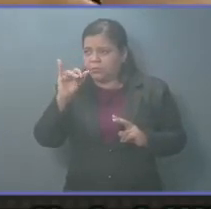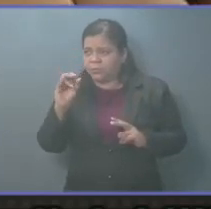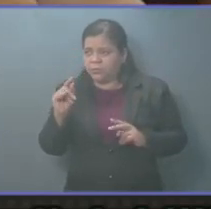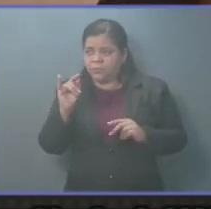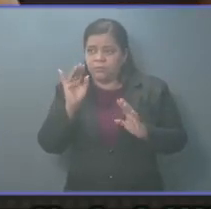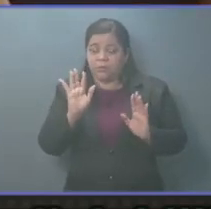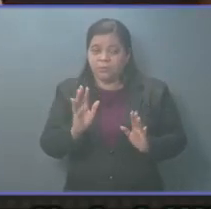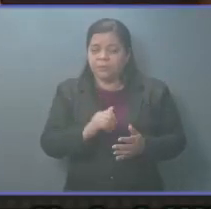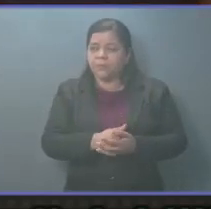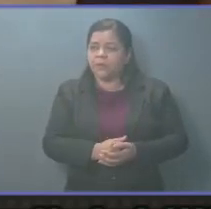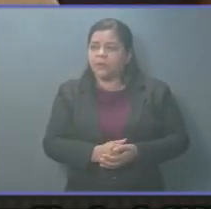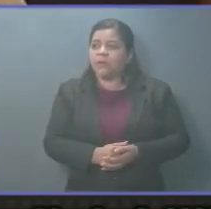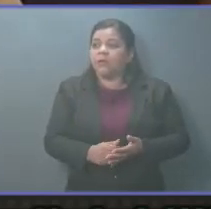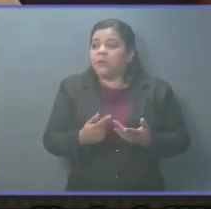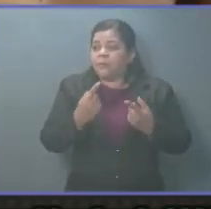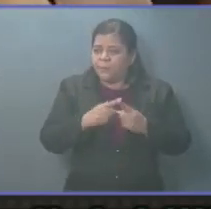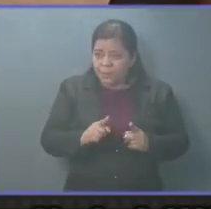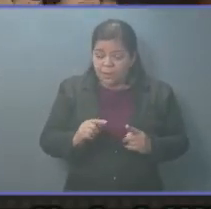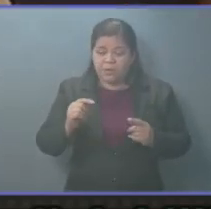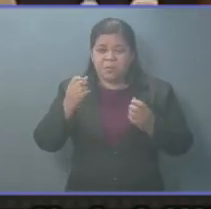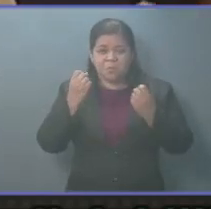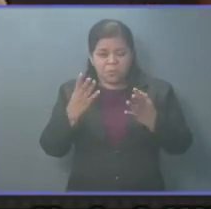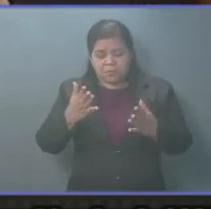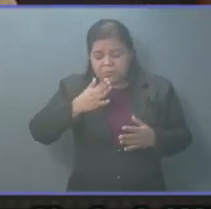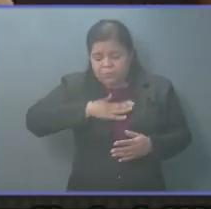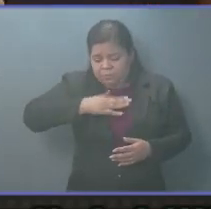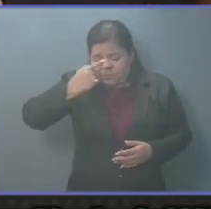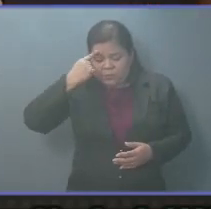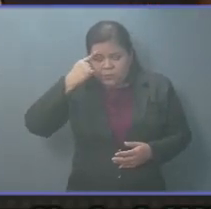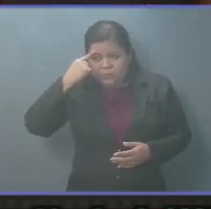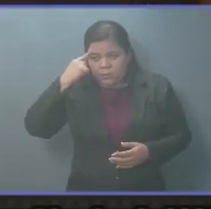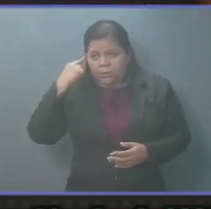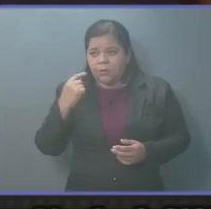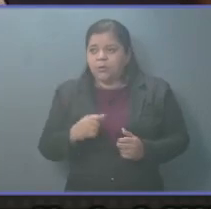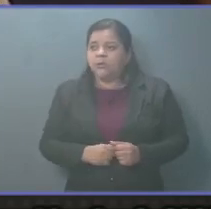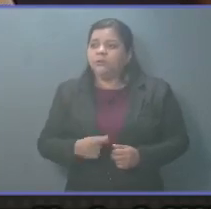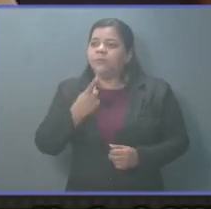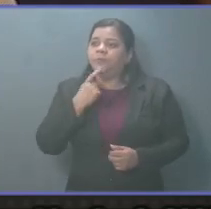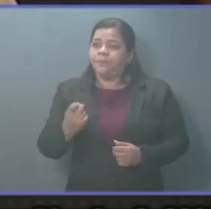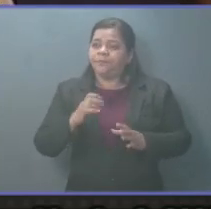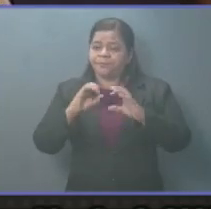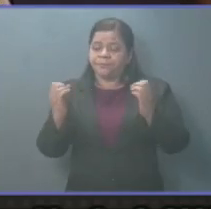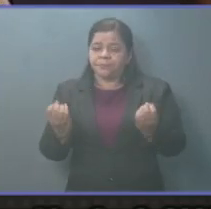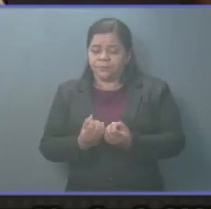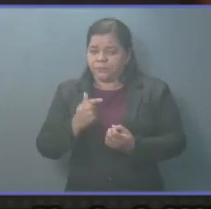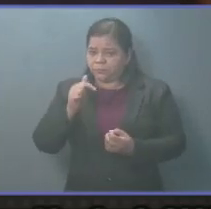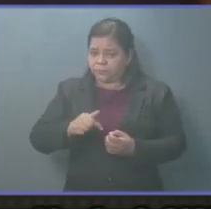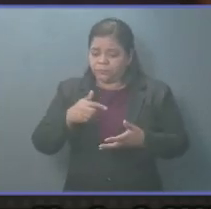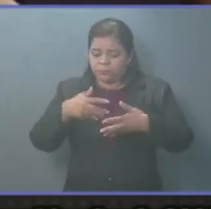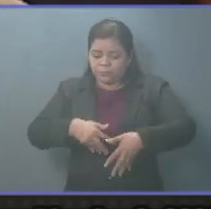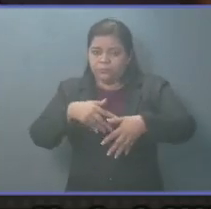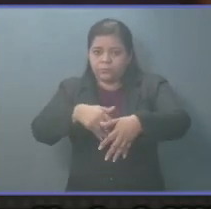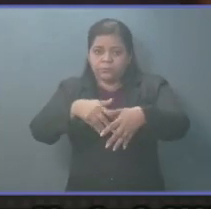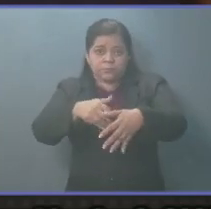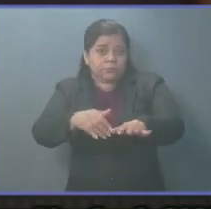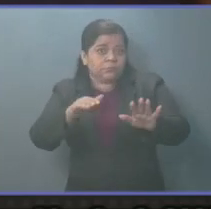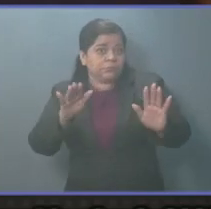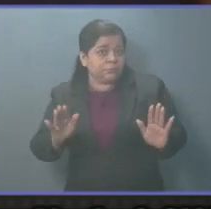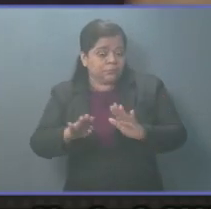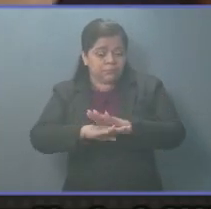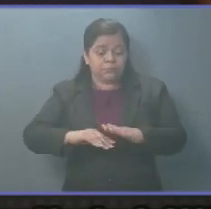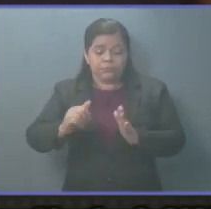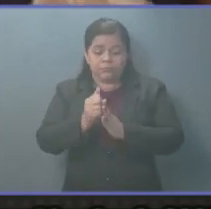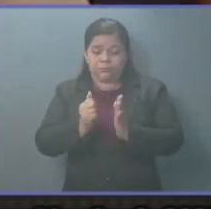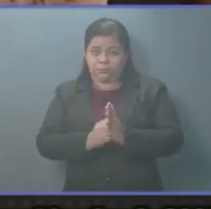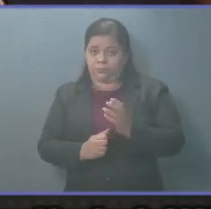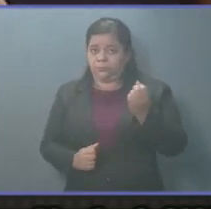que considere, pero excesiva mi consideración, ¿quién organizó ese despliegue? Porque según el artículo 12,